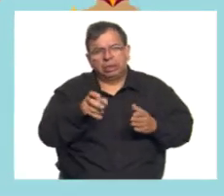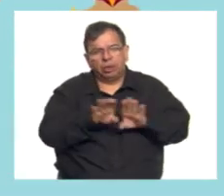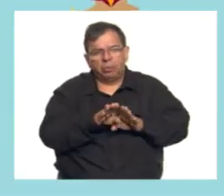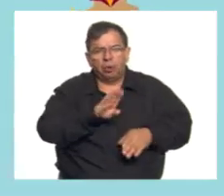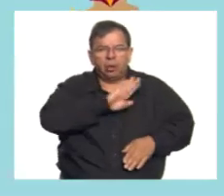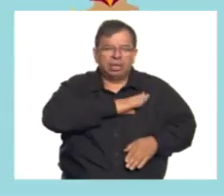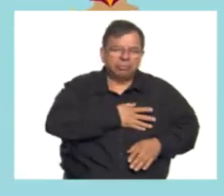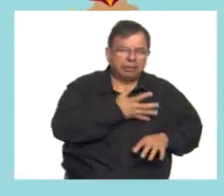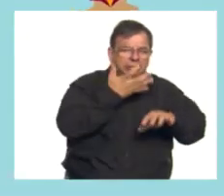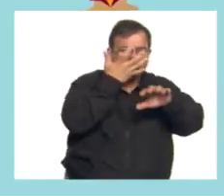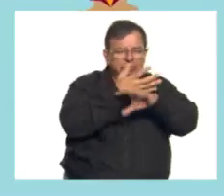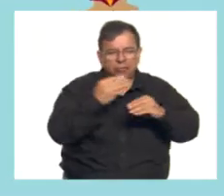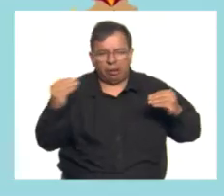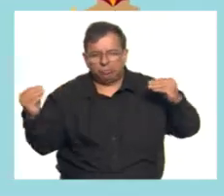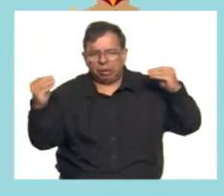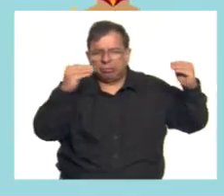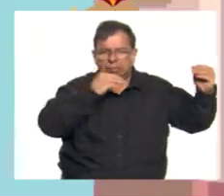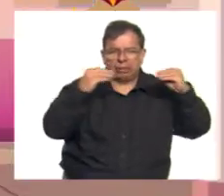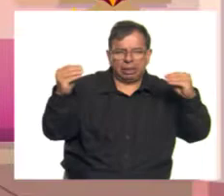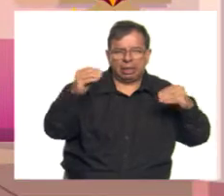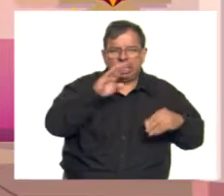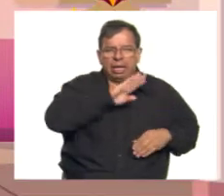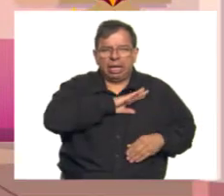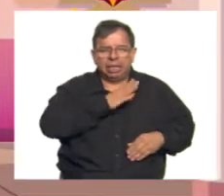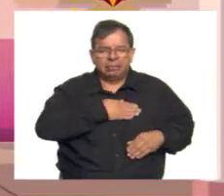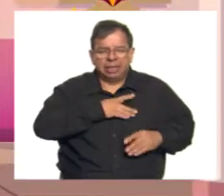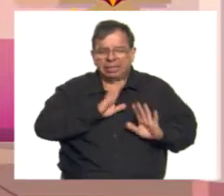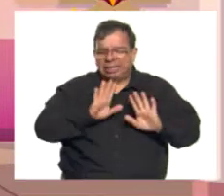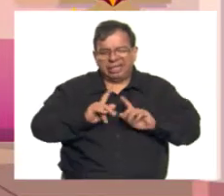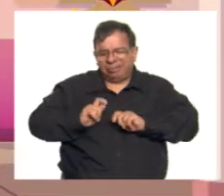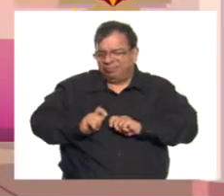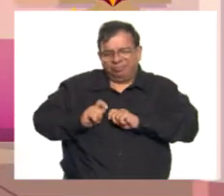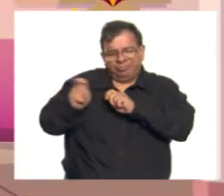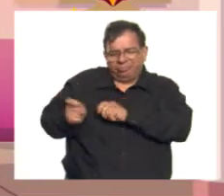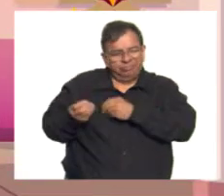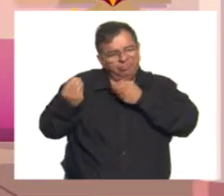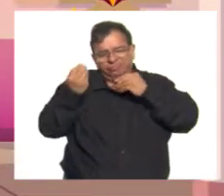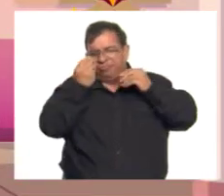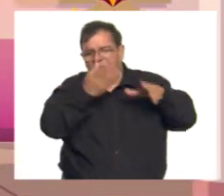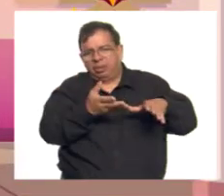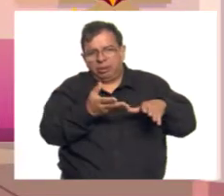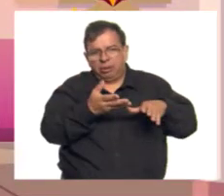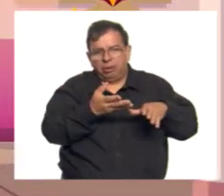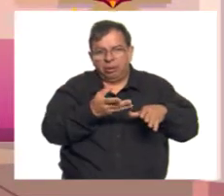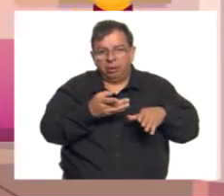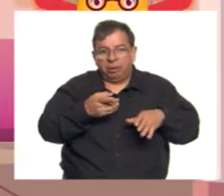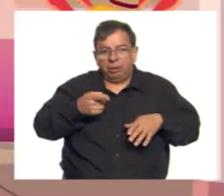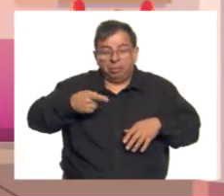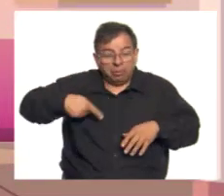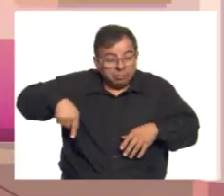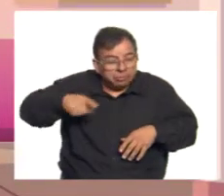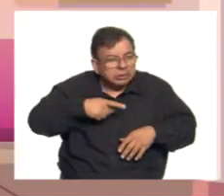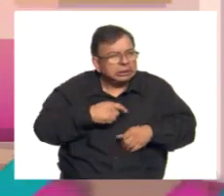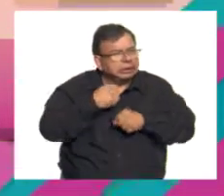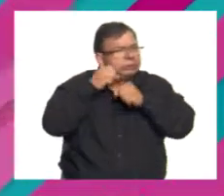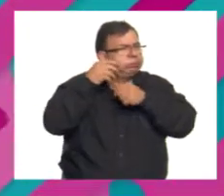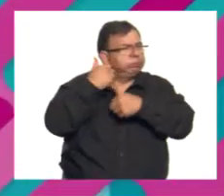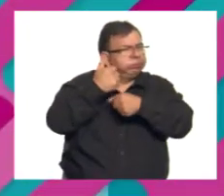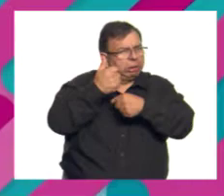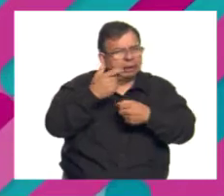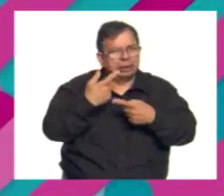España y Estados Unidos en el que España cedió a Filipinas, ya que esta nación no bajó las armas hasta verse